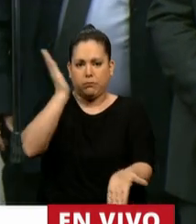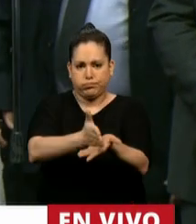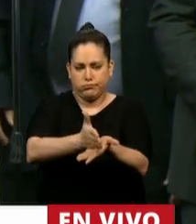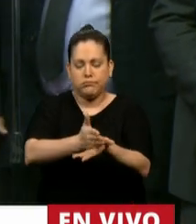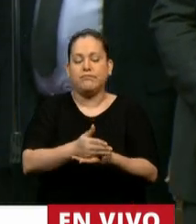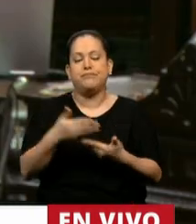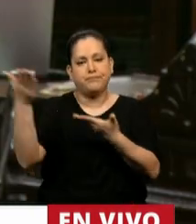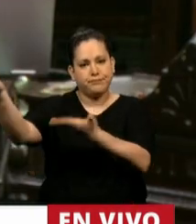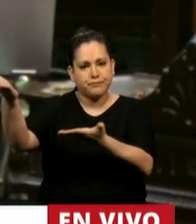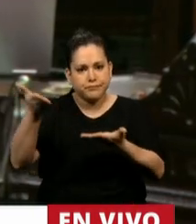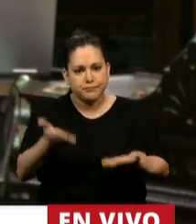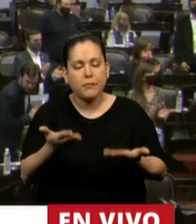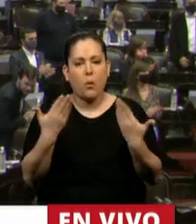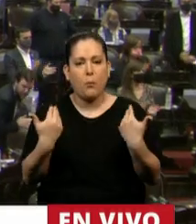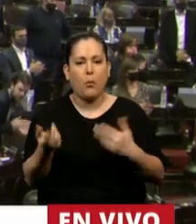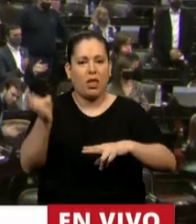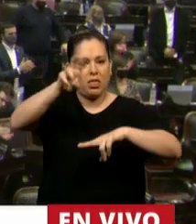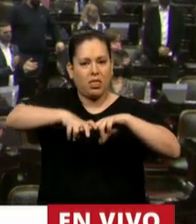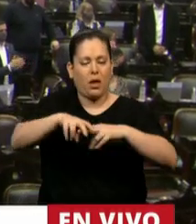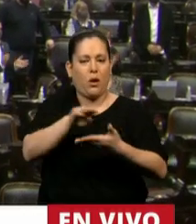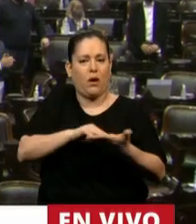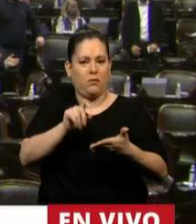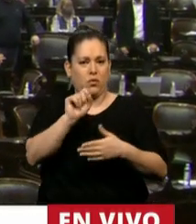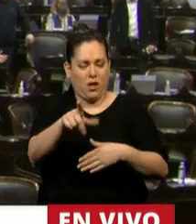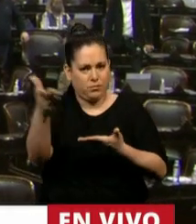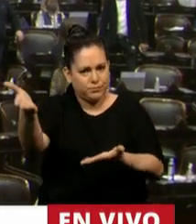habilitado para incorporarse a su